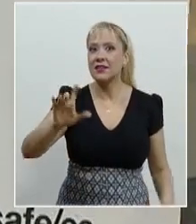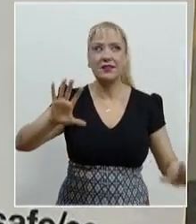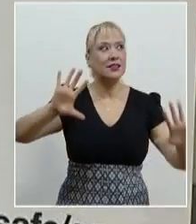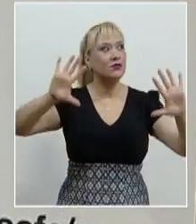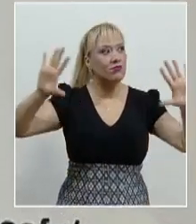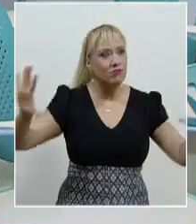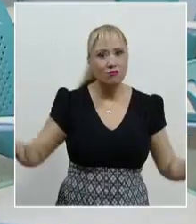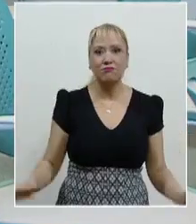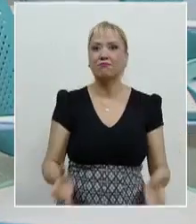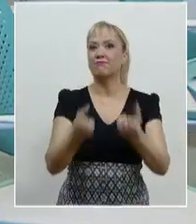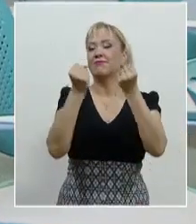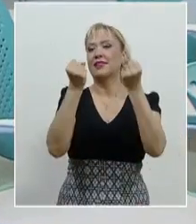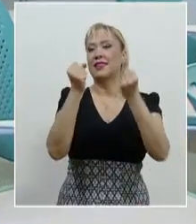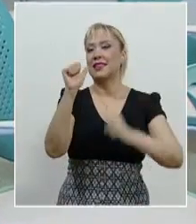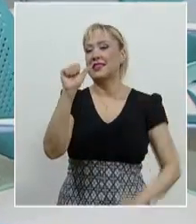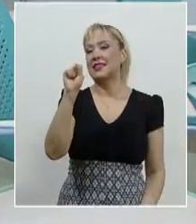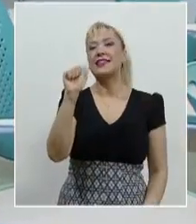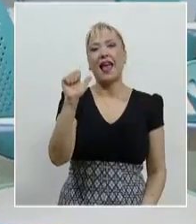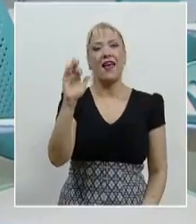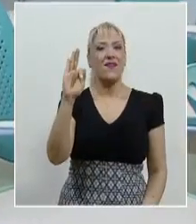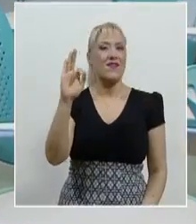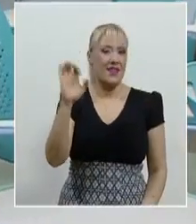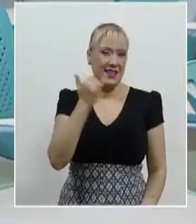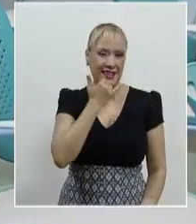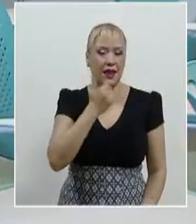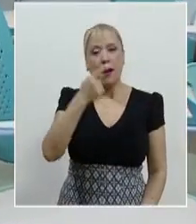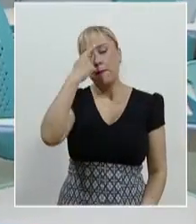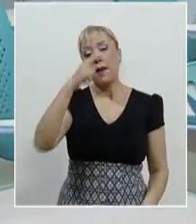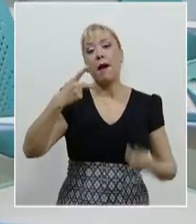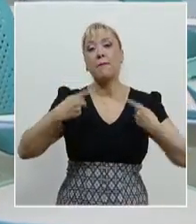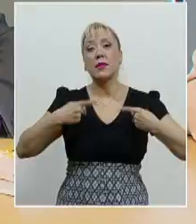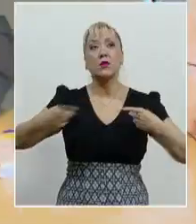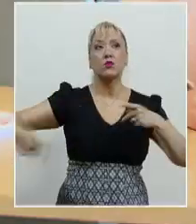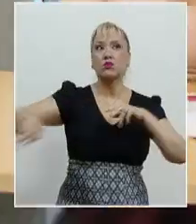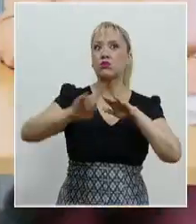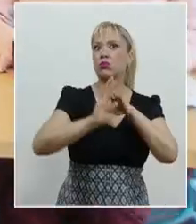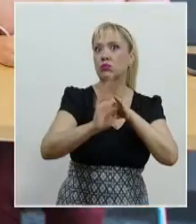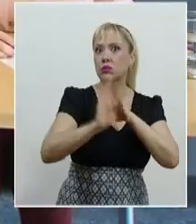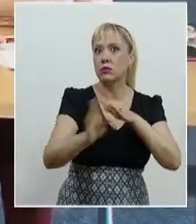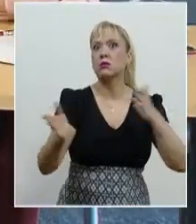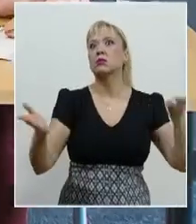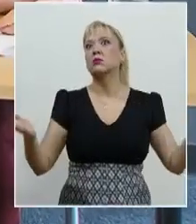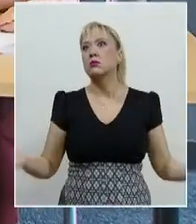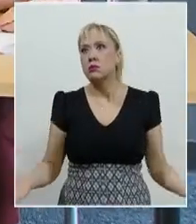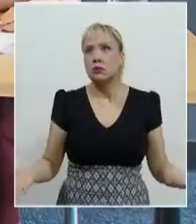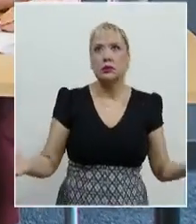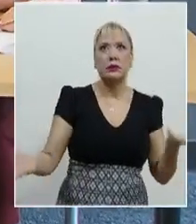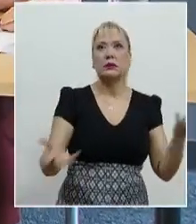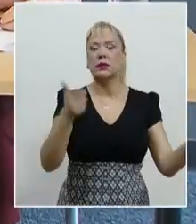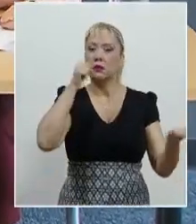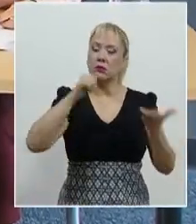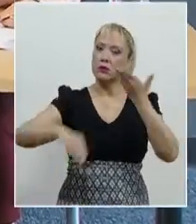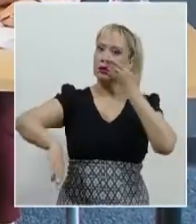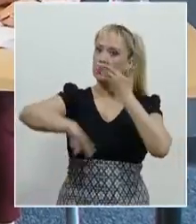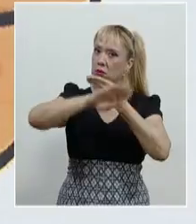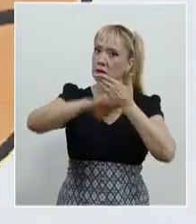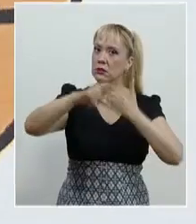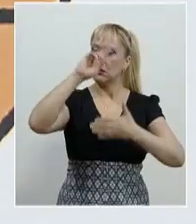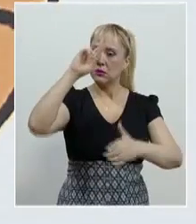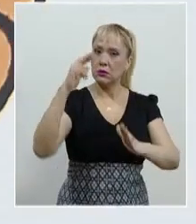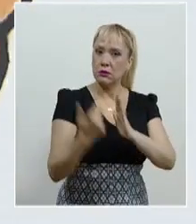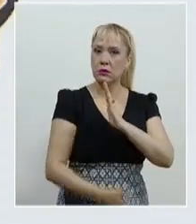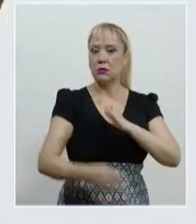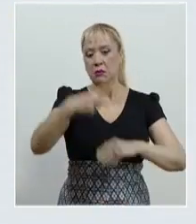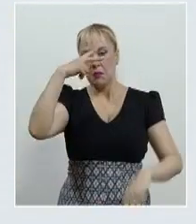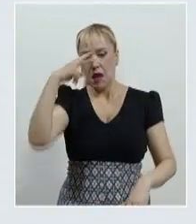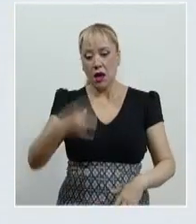servicios digitales mediante una aplicación para las personas en tránsito afectadas por la violencia en México y en